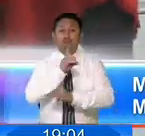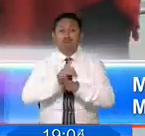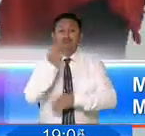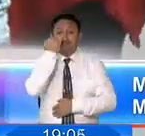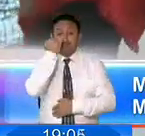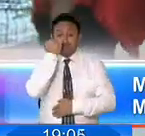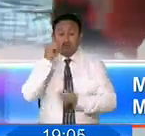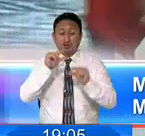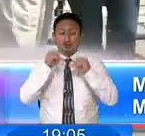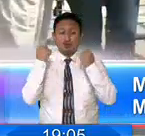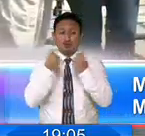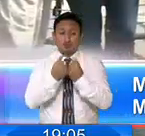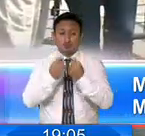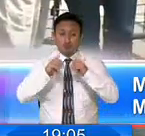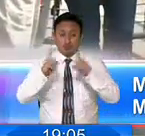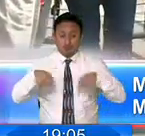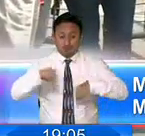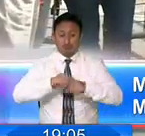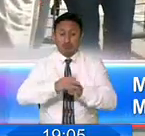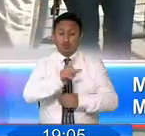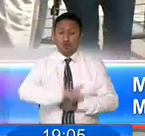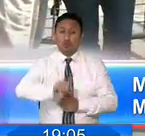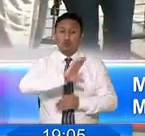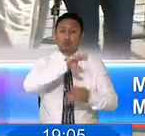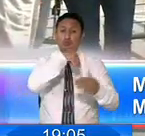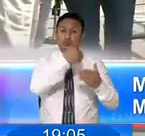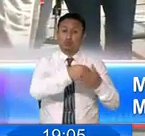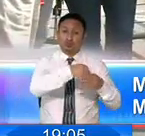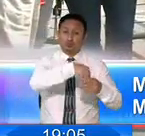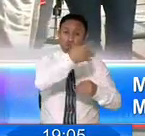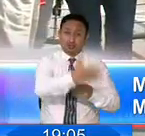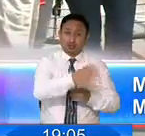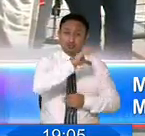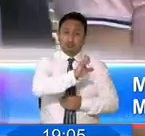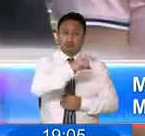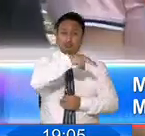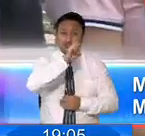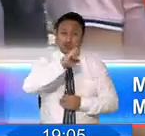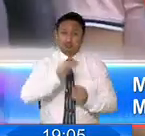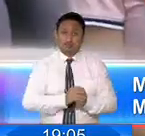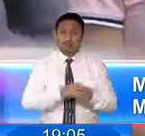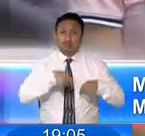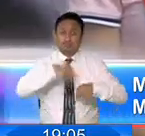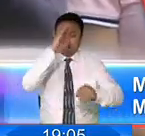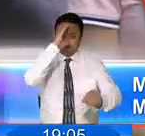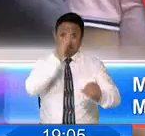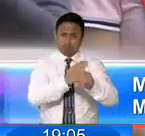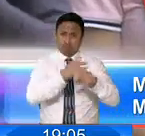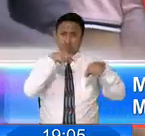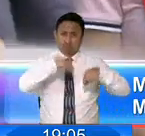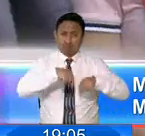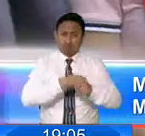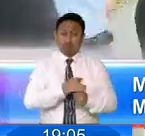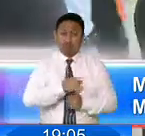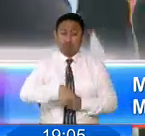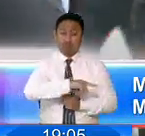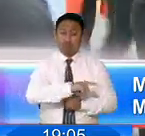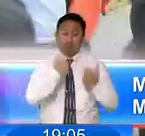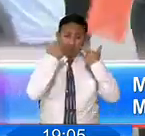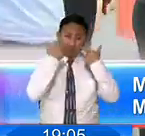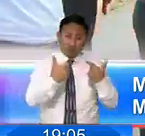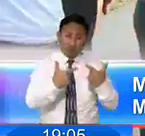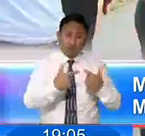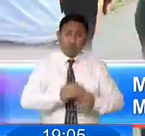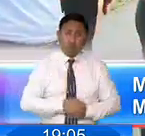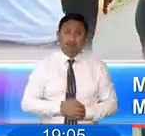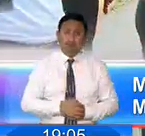dieron cita este lunes en los exteriores del Consejo Nacional Electoral. Su afán fue dar a conocer que se mantendrán vigilantes en movilizaciones internas en